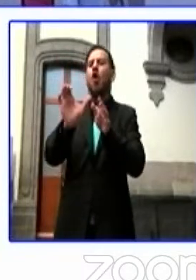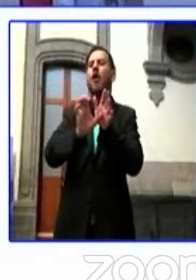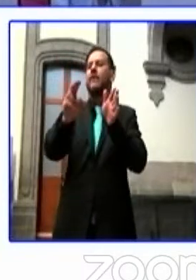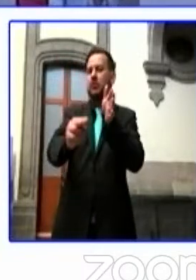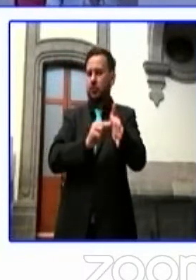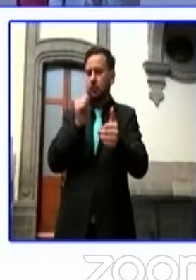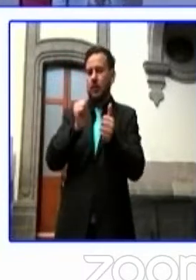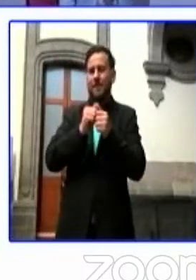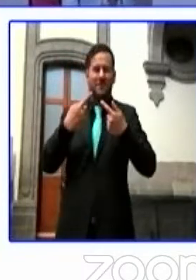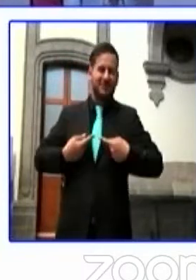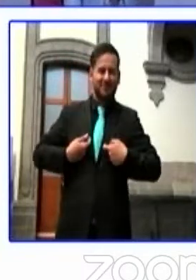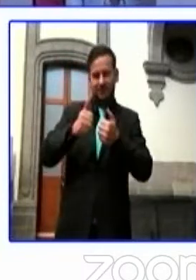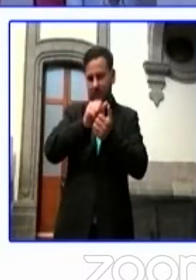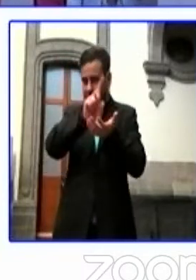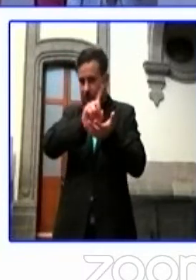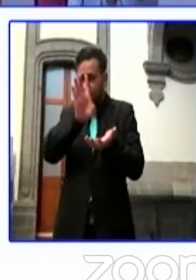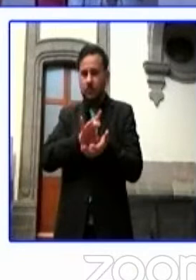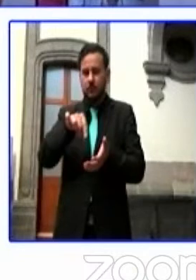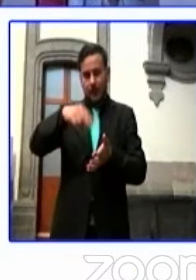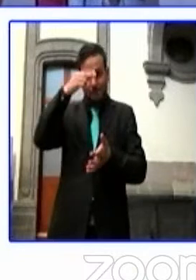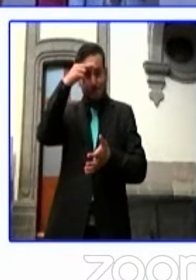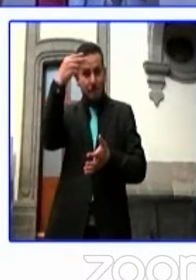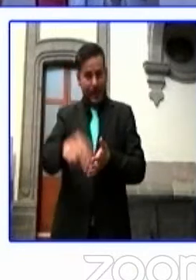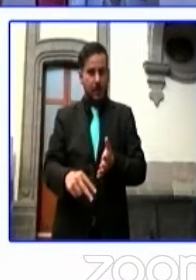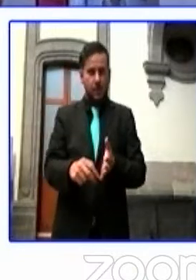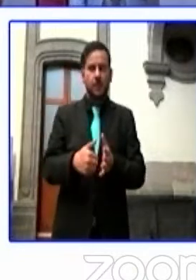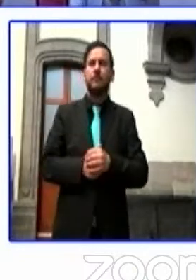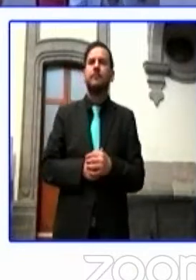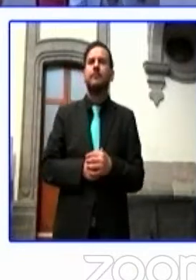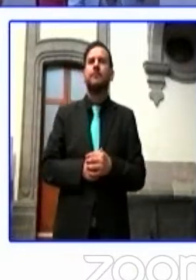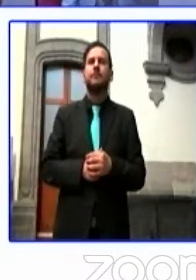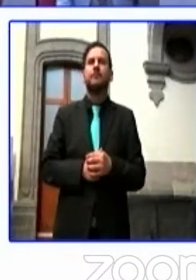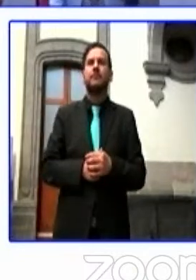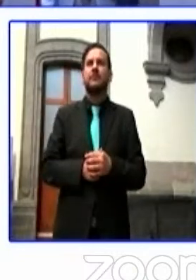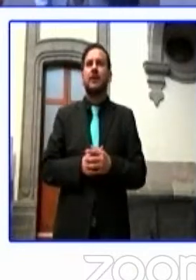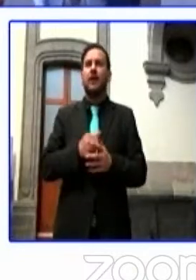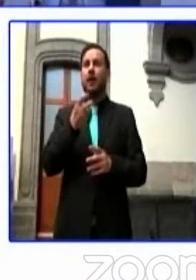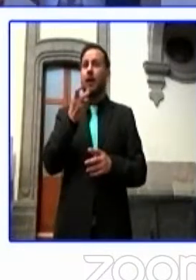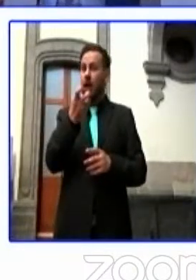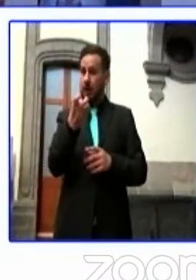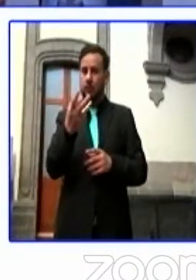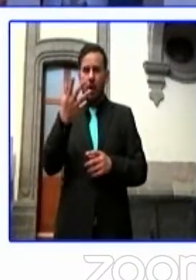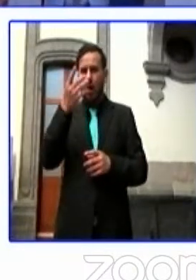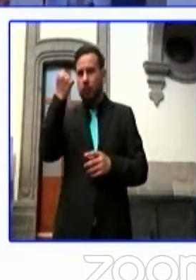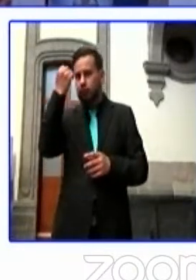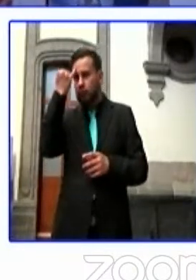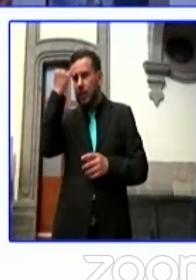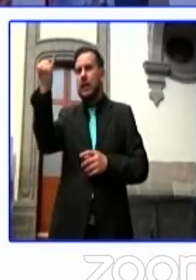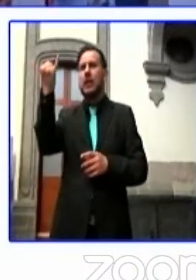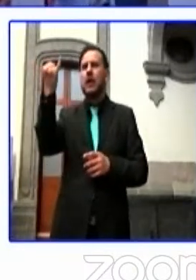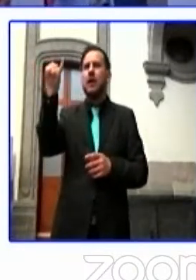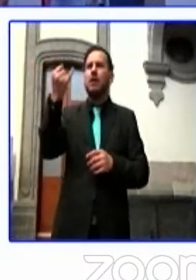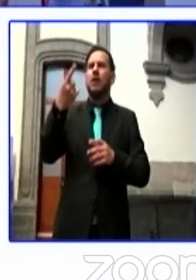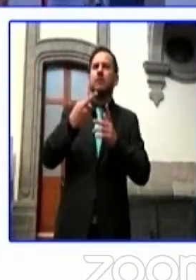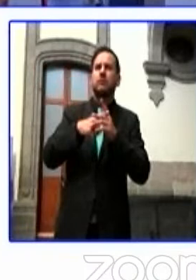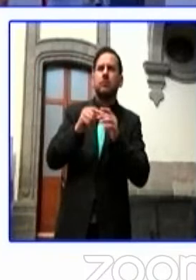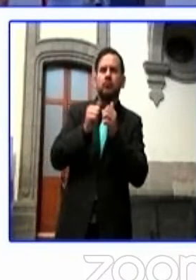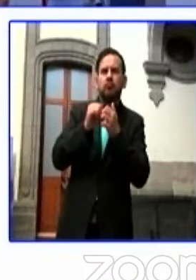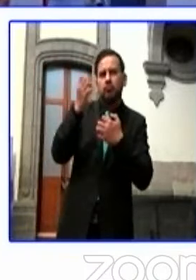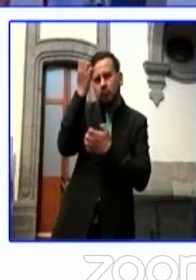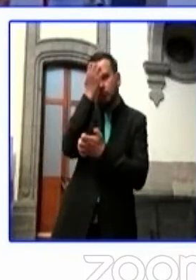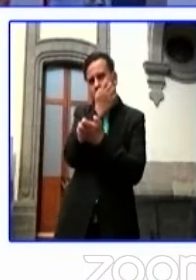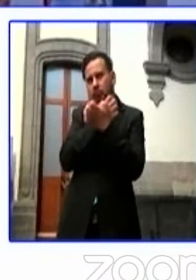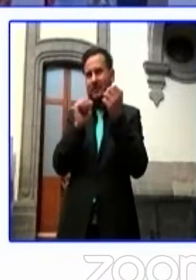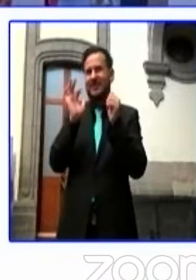Derechos de las Personas con Discapacidad en México. Esto surge a raíz de esta evaluación que ya comentaba